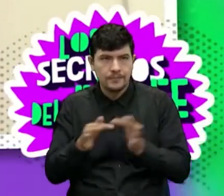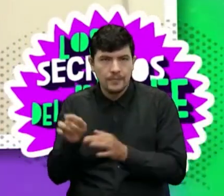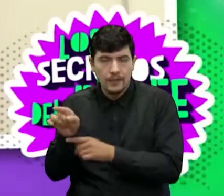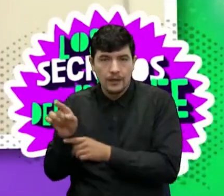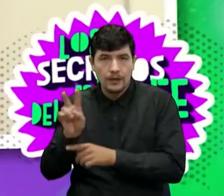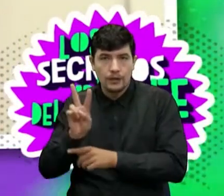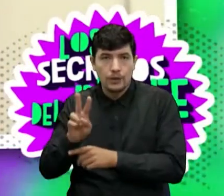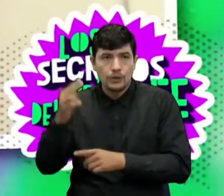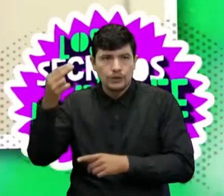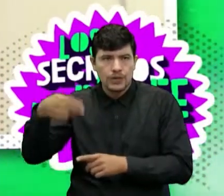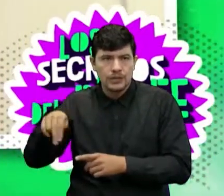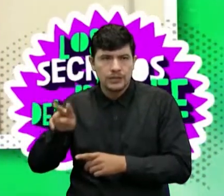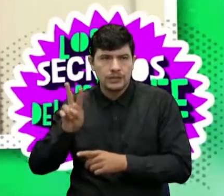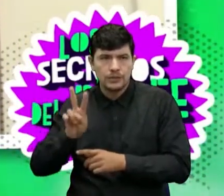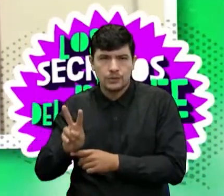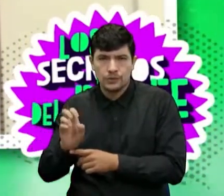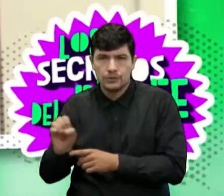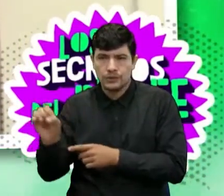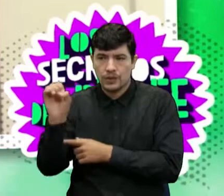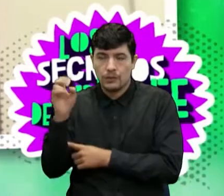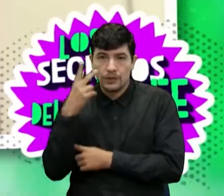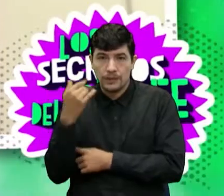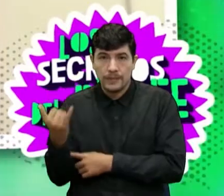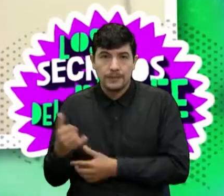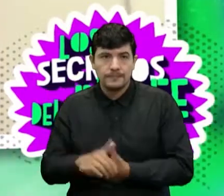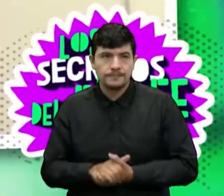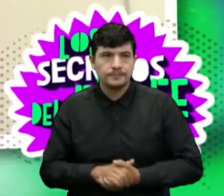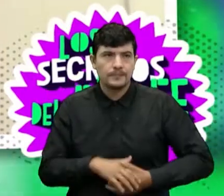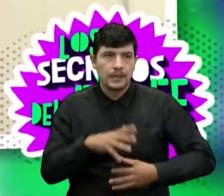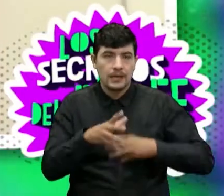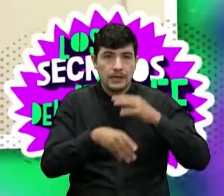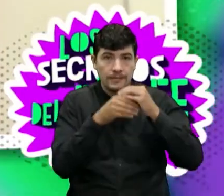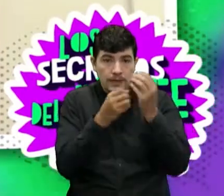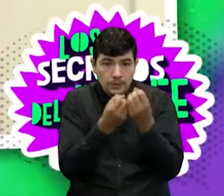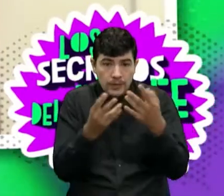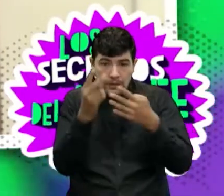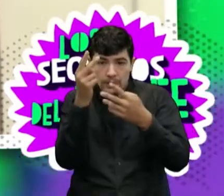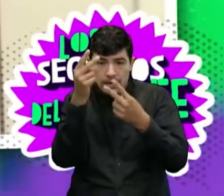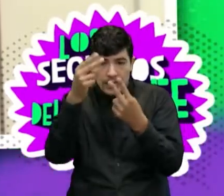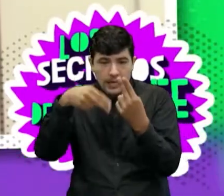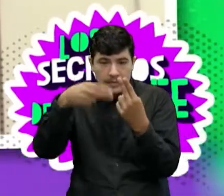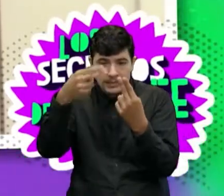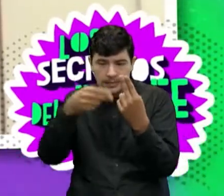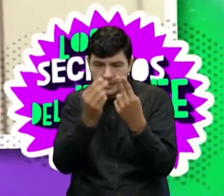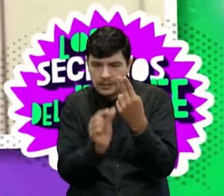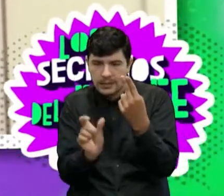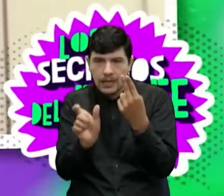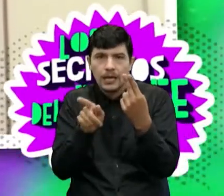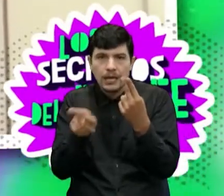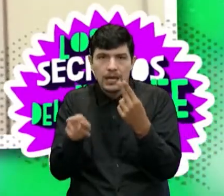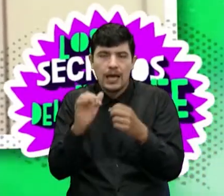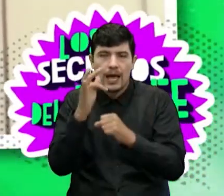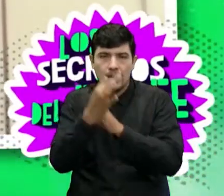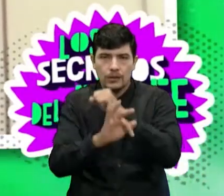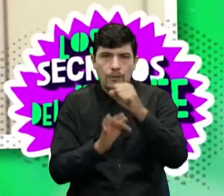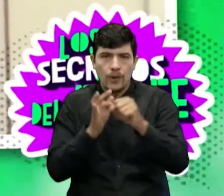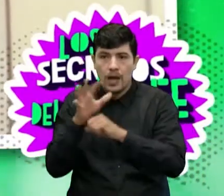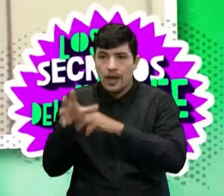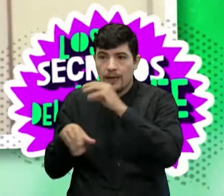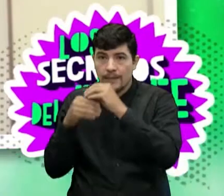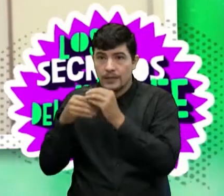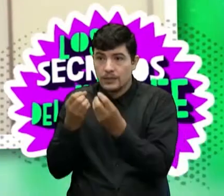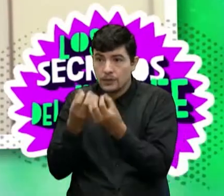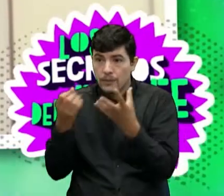producto que son 2 moles de agua En este caso, los números pequeñitos hacen referencia a los átomos y los números grandes